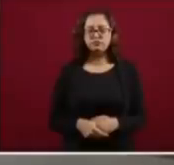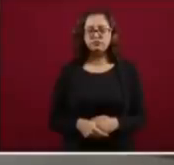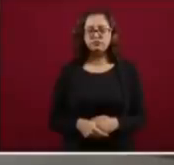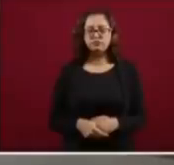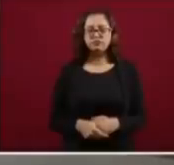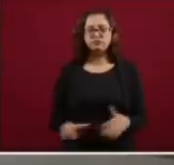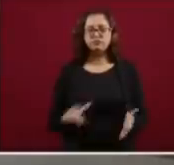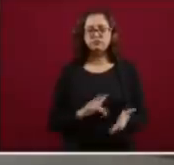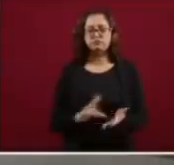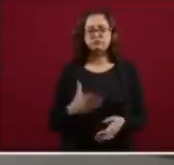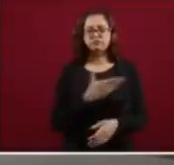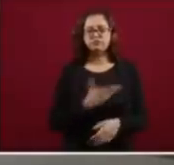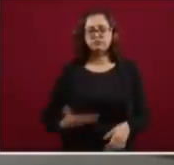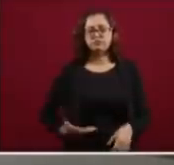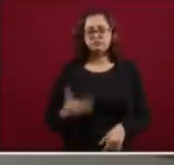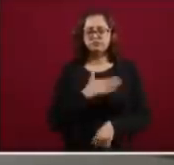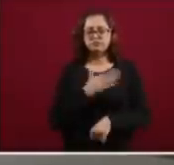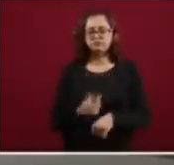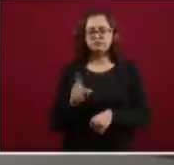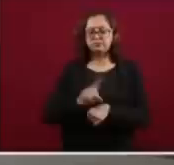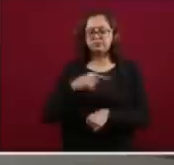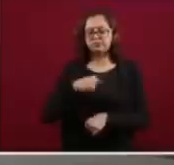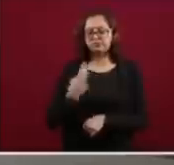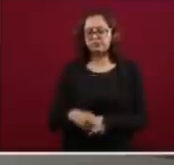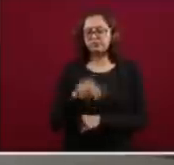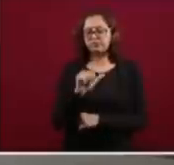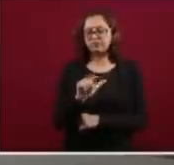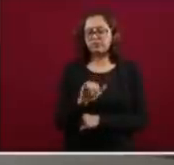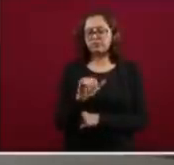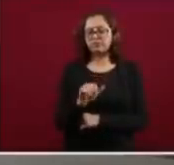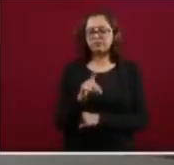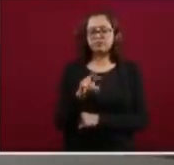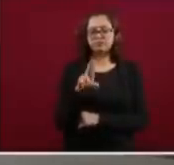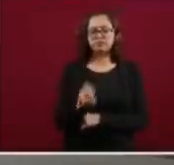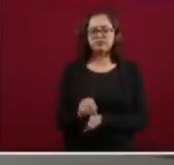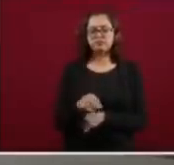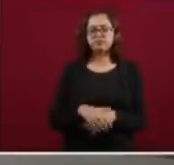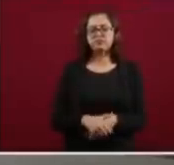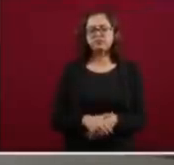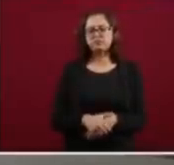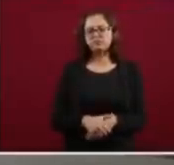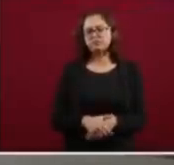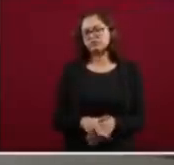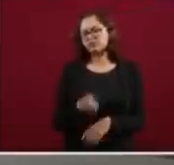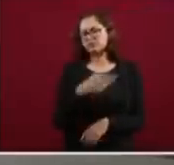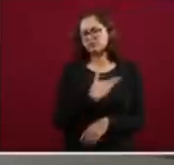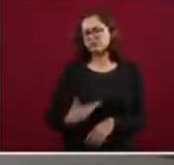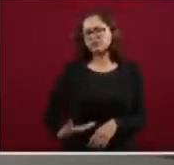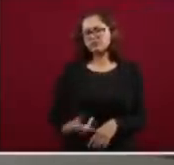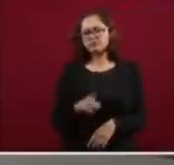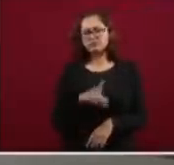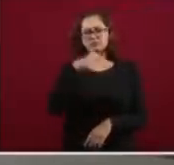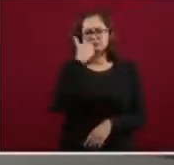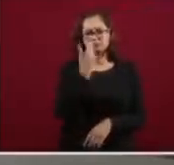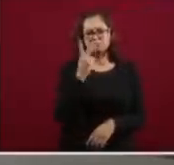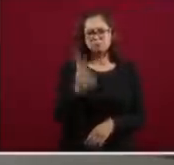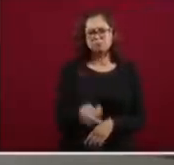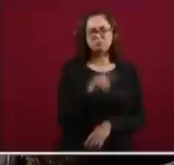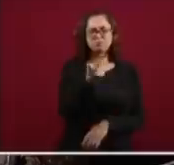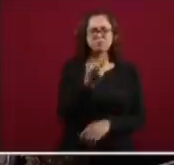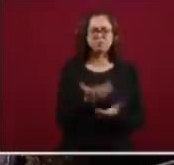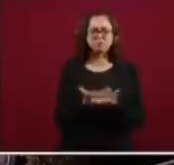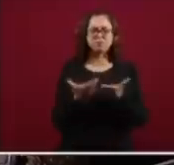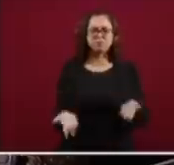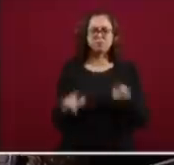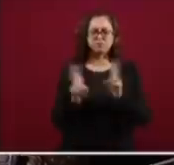gracias presidente alejandro lelo de larga del círculo digital preguntarle al presidente cuál va a ser la definición en este tema de